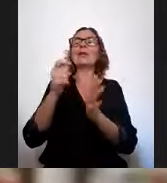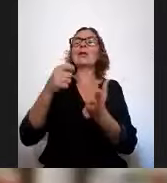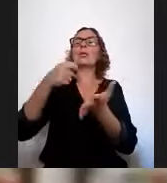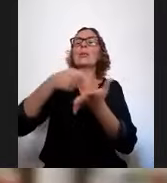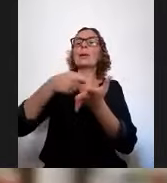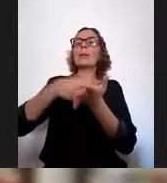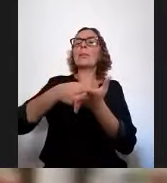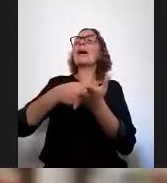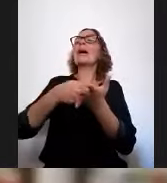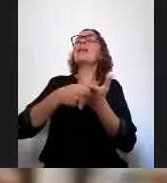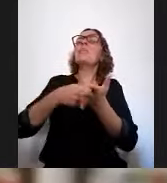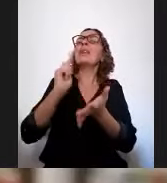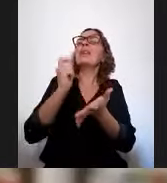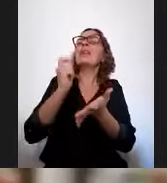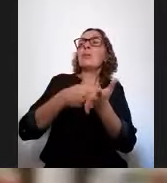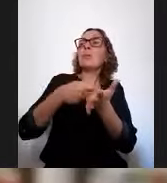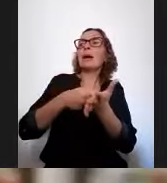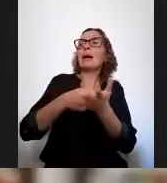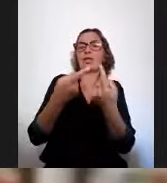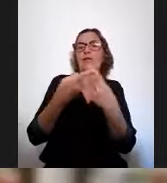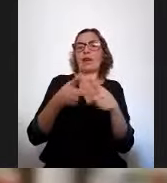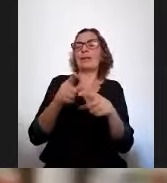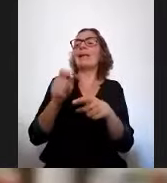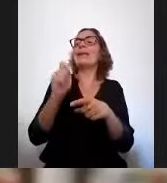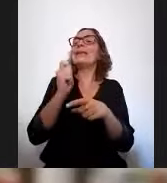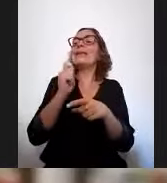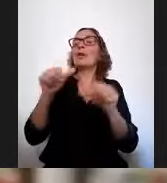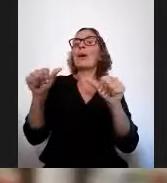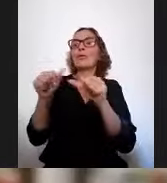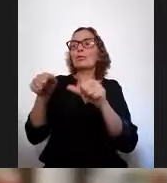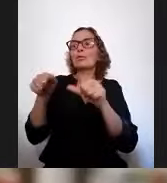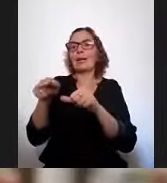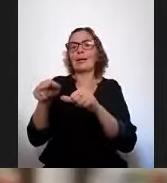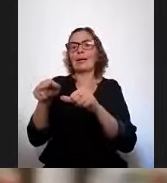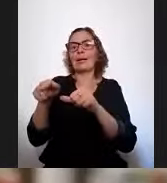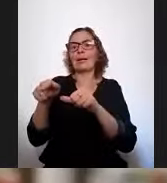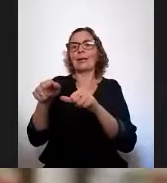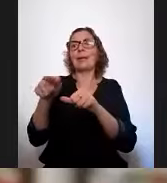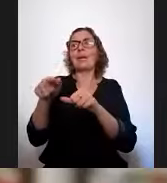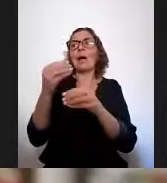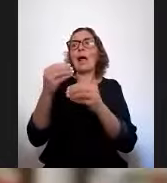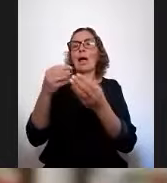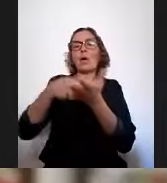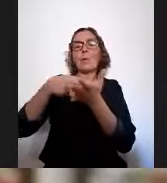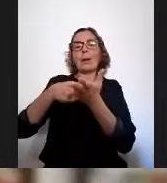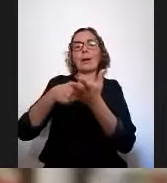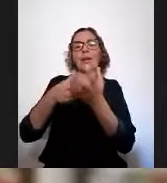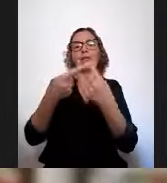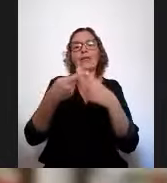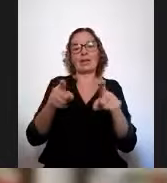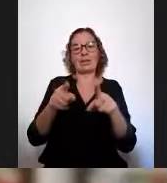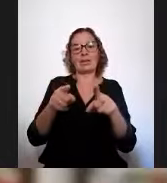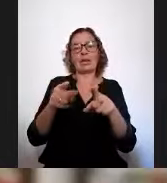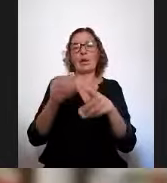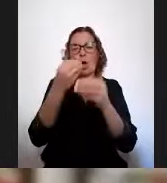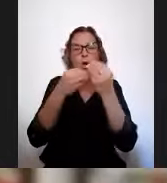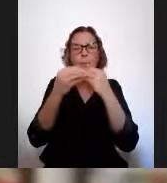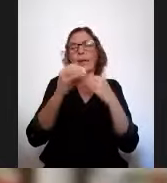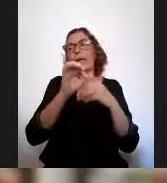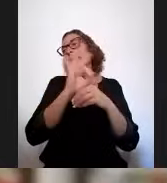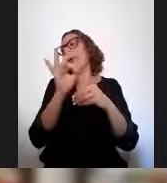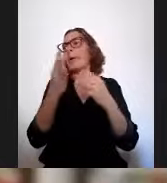pagar por esto y quién va a ser el usuario, el que finalmente lo va a consumir. Tenemos que tener en cuenta a los dos,